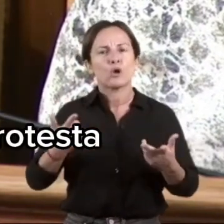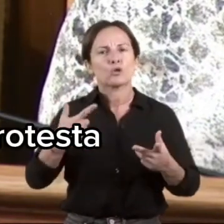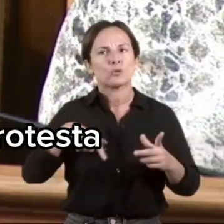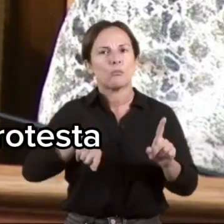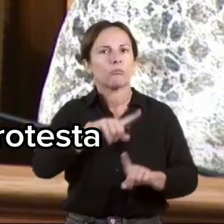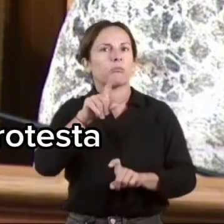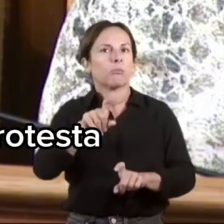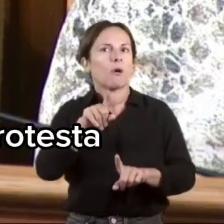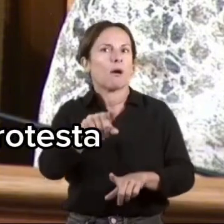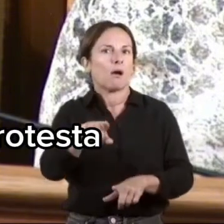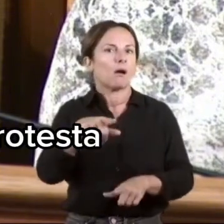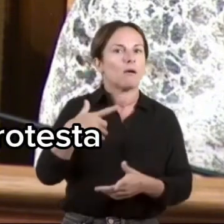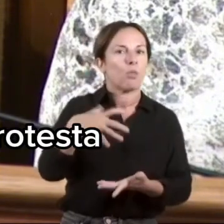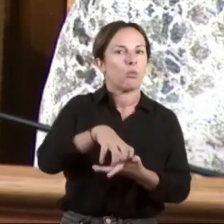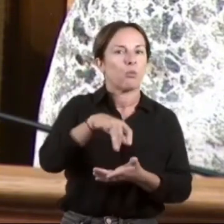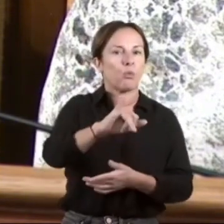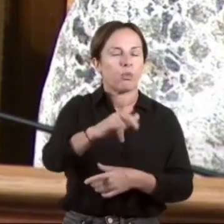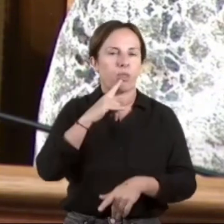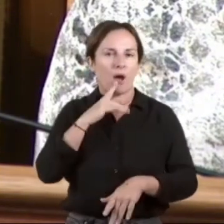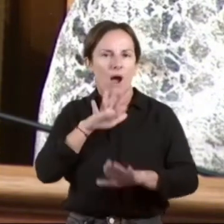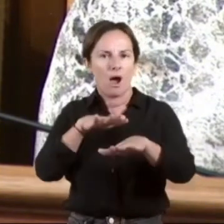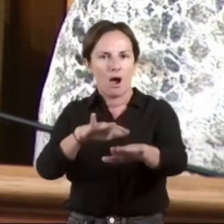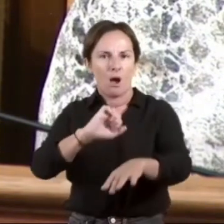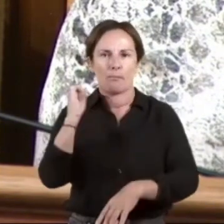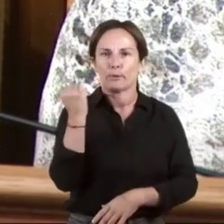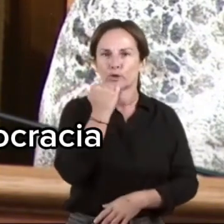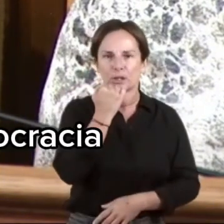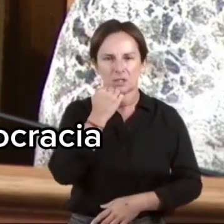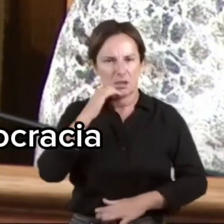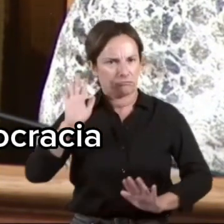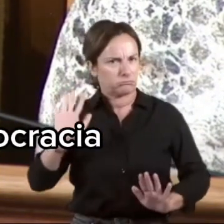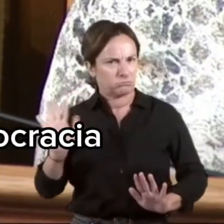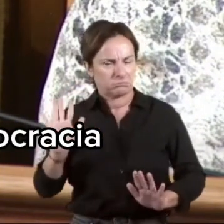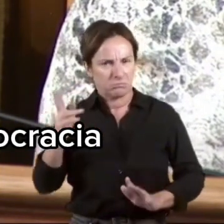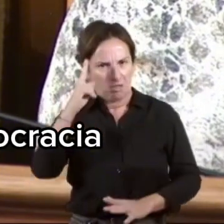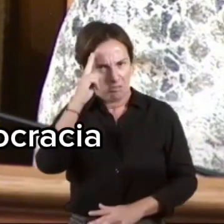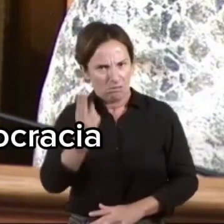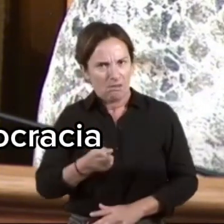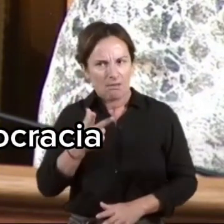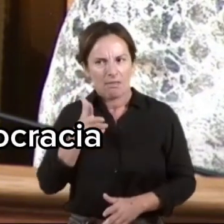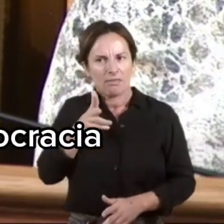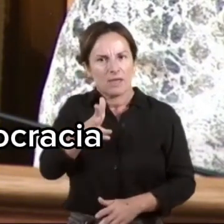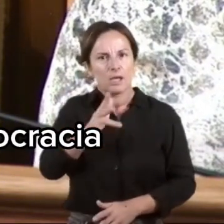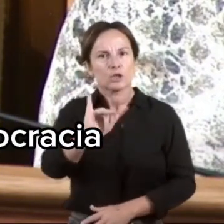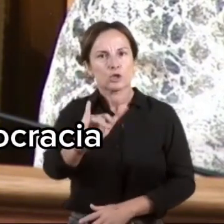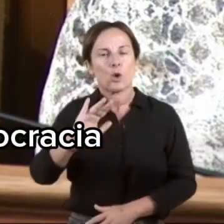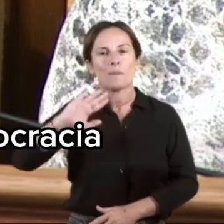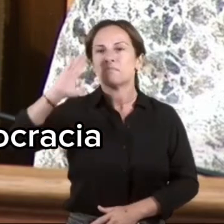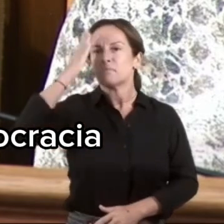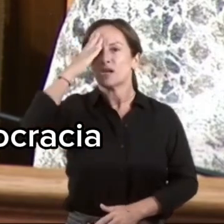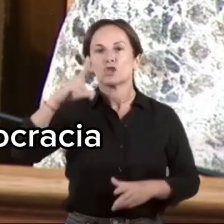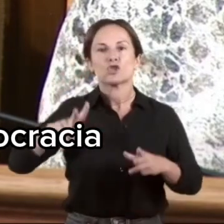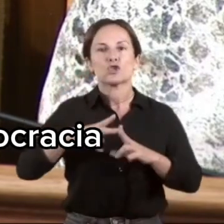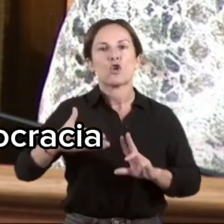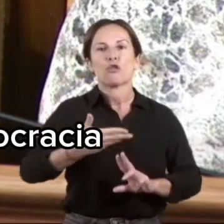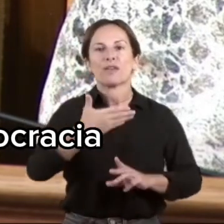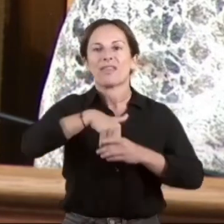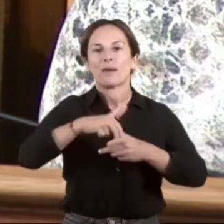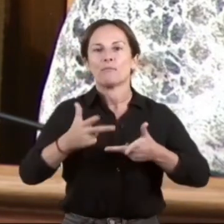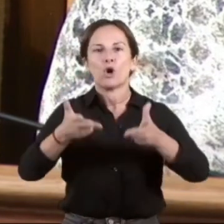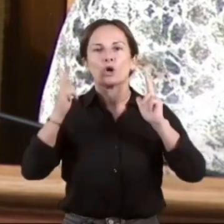legítimo derecho a la protesta y a la manifestación este derecho es esencial en cualquier